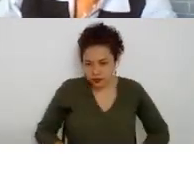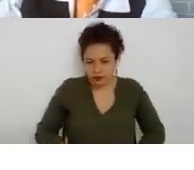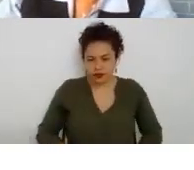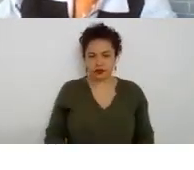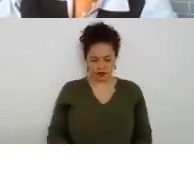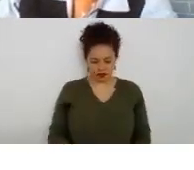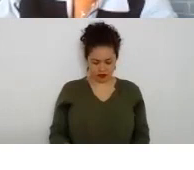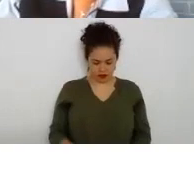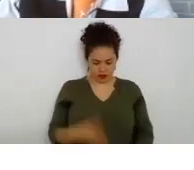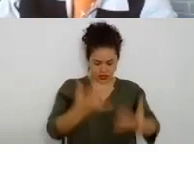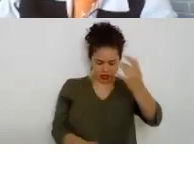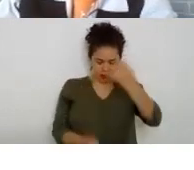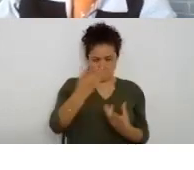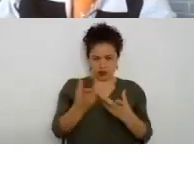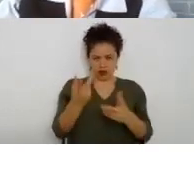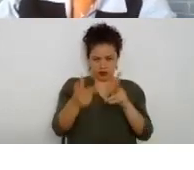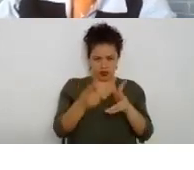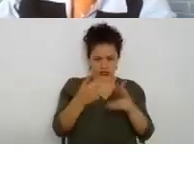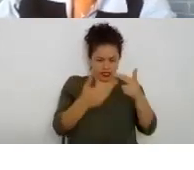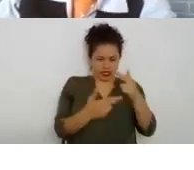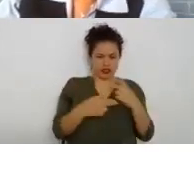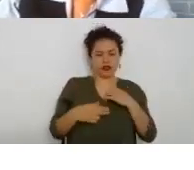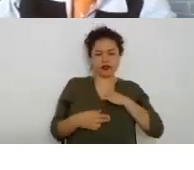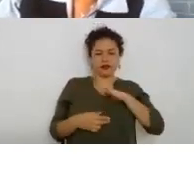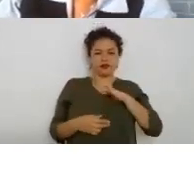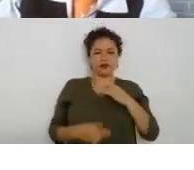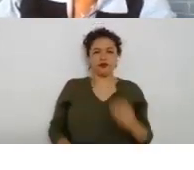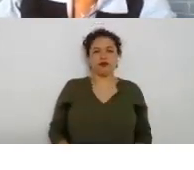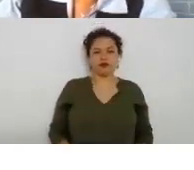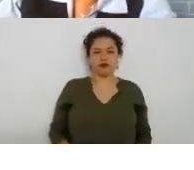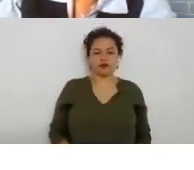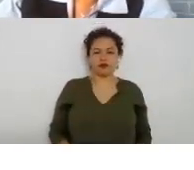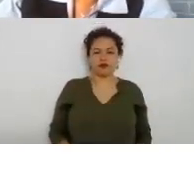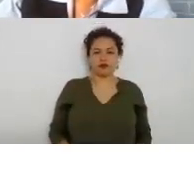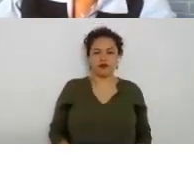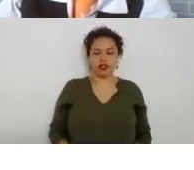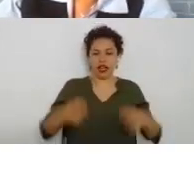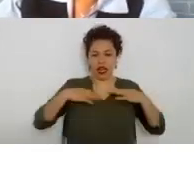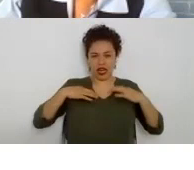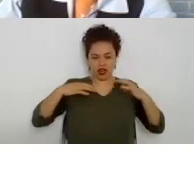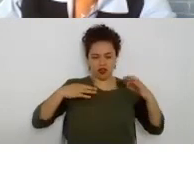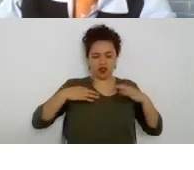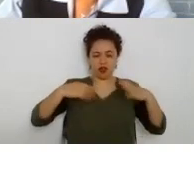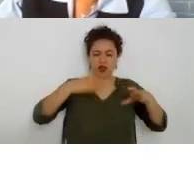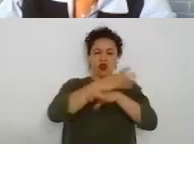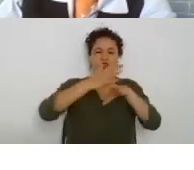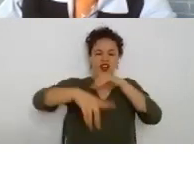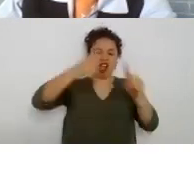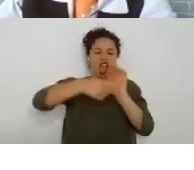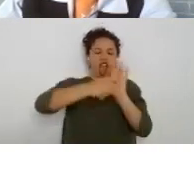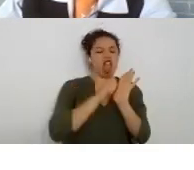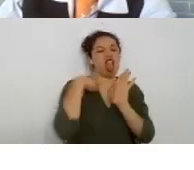de las quemaduras, les comentaba que tampoco podíamos despegar la ropa o cualquier otro objeto que ya se